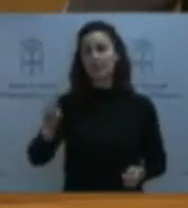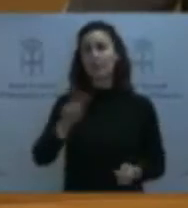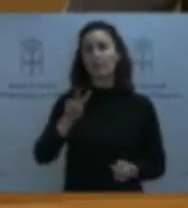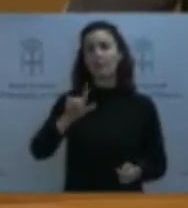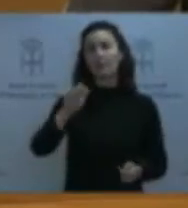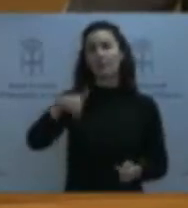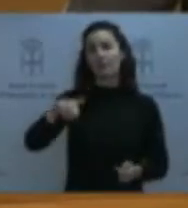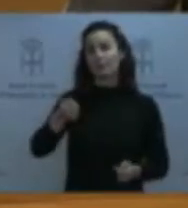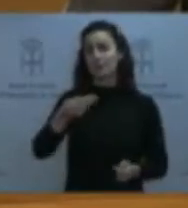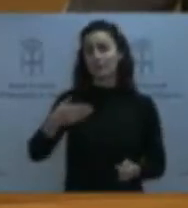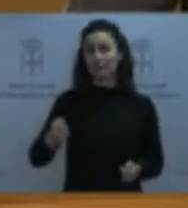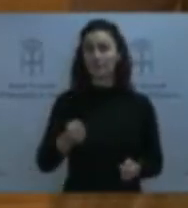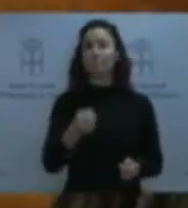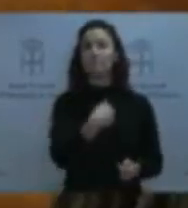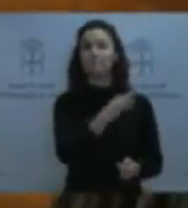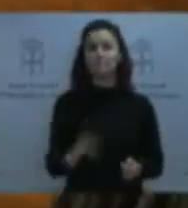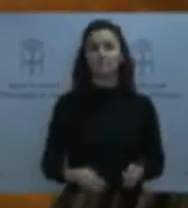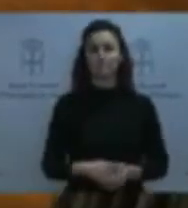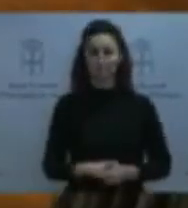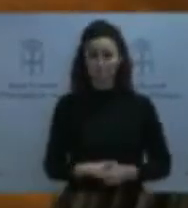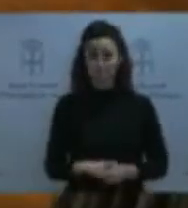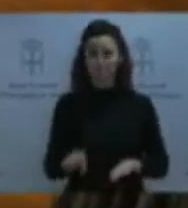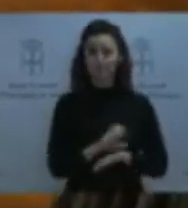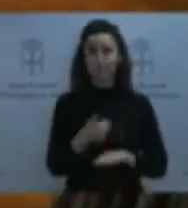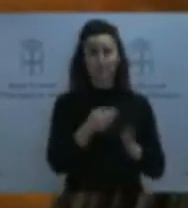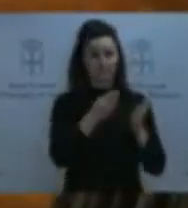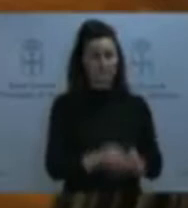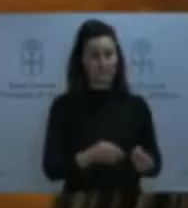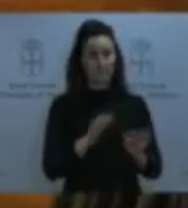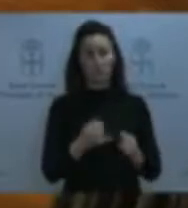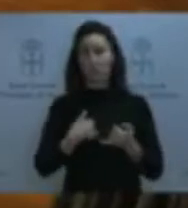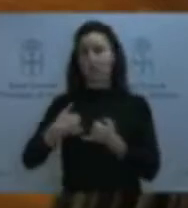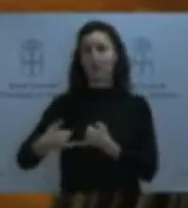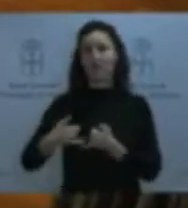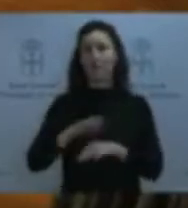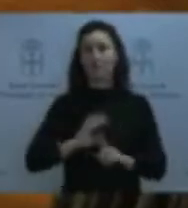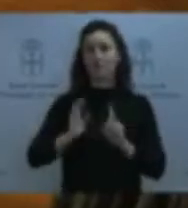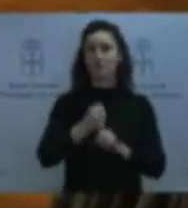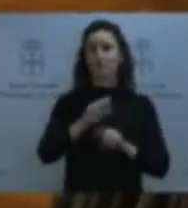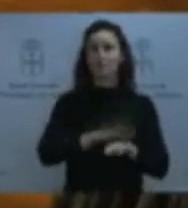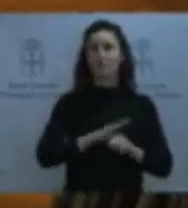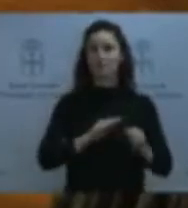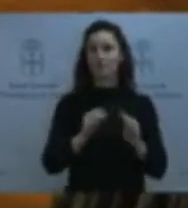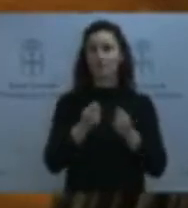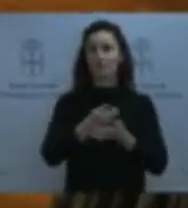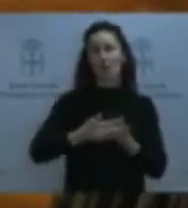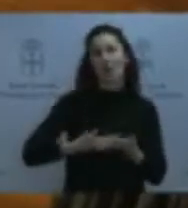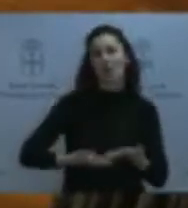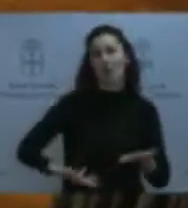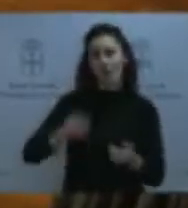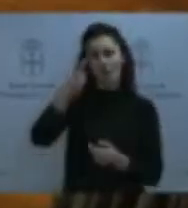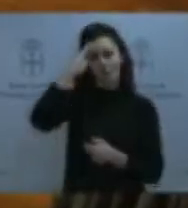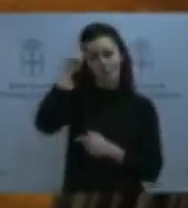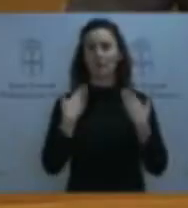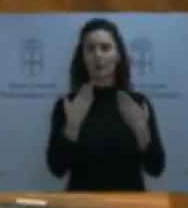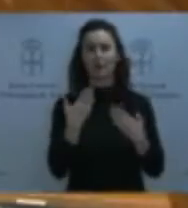Señor consellero, ¿qué medidas va a poner en práctica para solucionar las excesivas listas de espera en neuropediatría de Luca que denuncian las familias